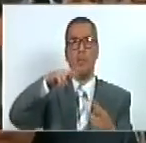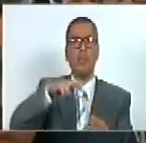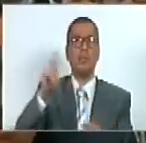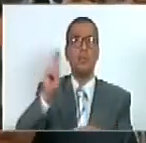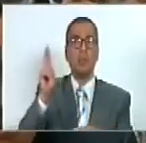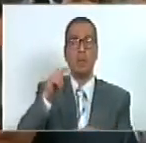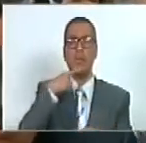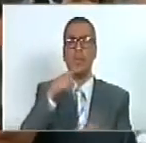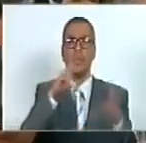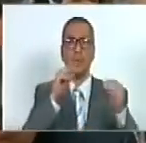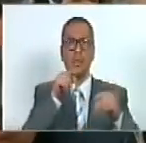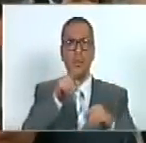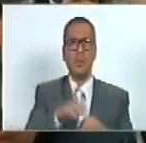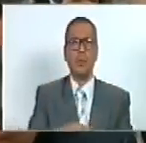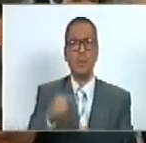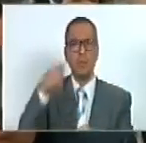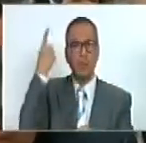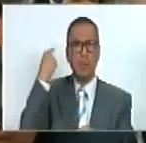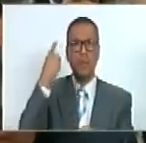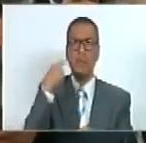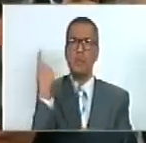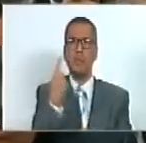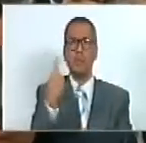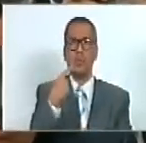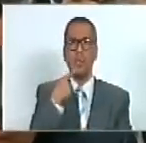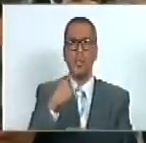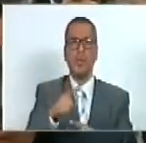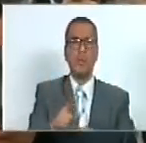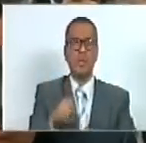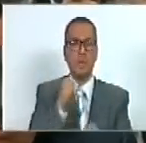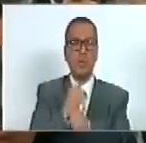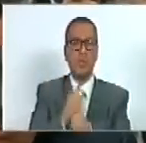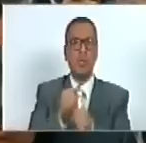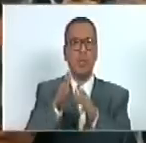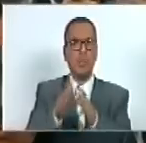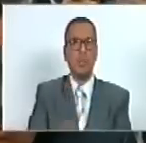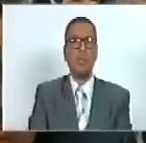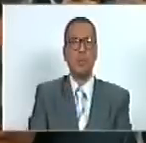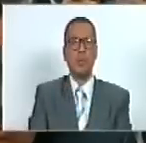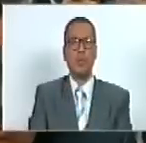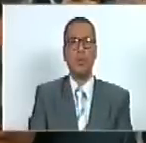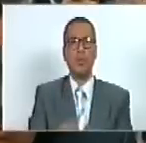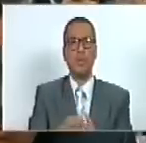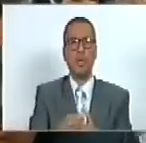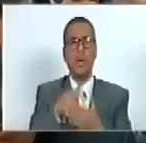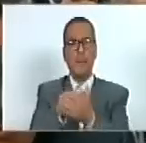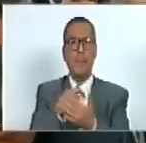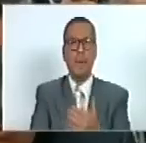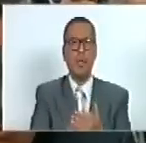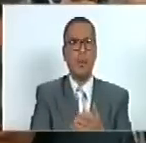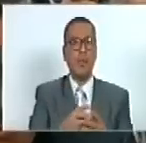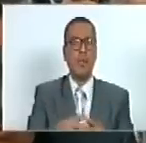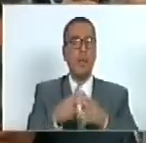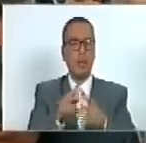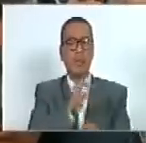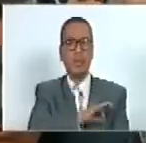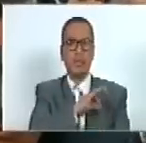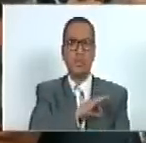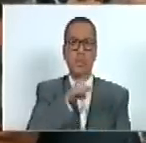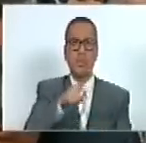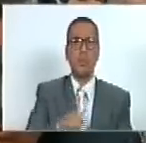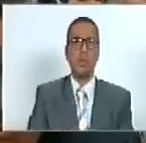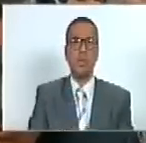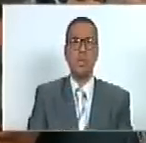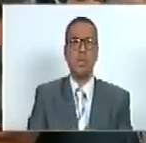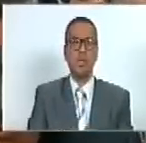el discurso aquel que no solamente le quitaron a los trabajadores la retroactividad y las prestaciones sociales, sino